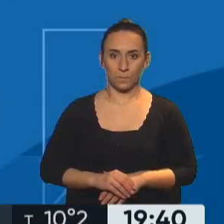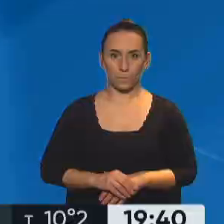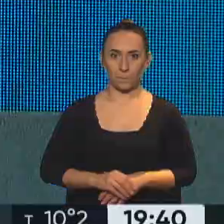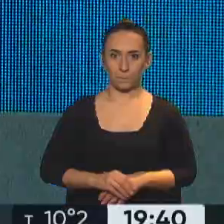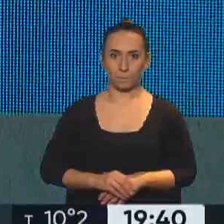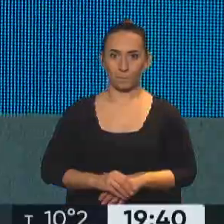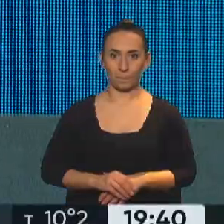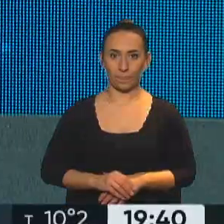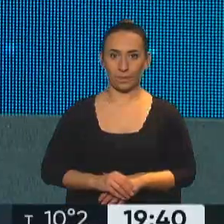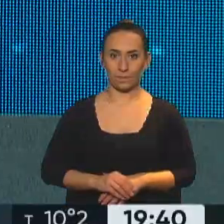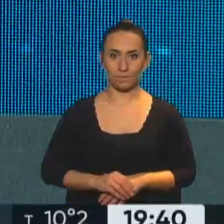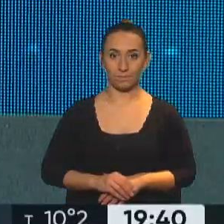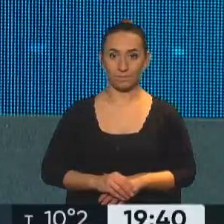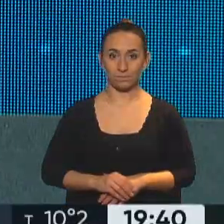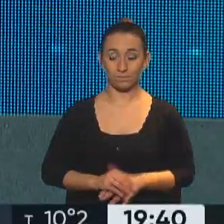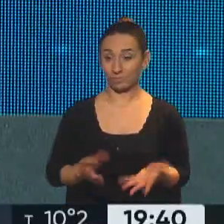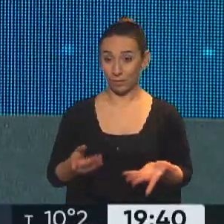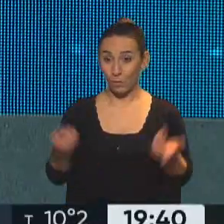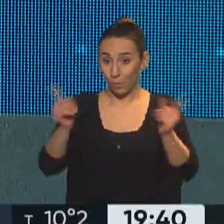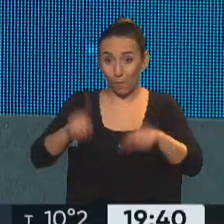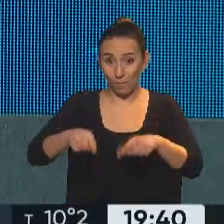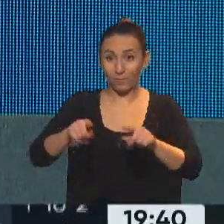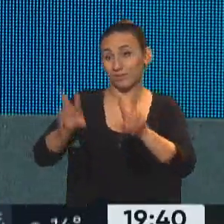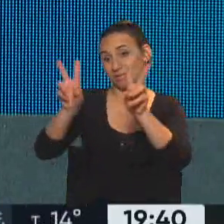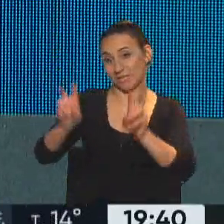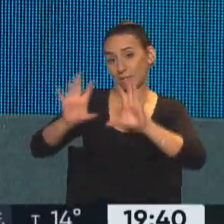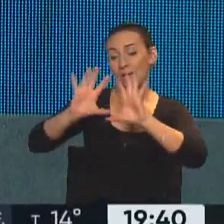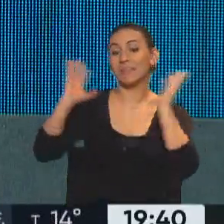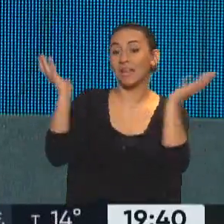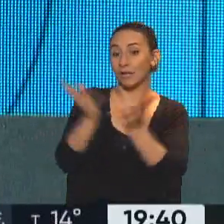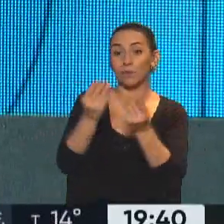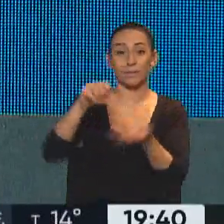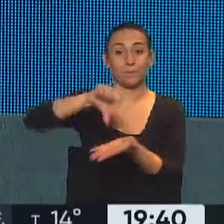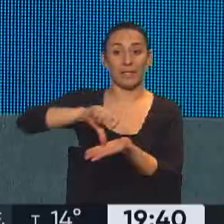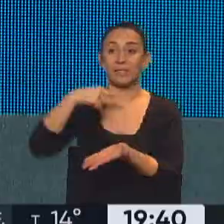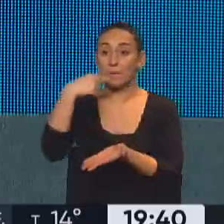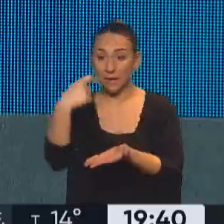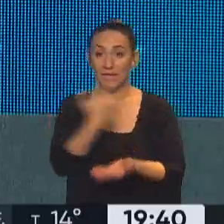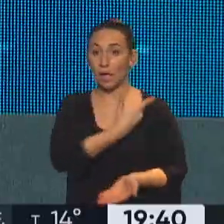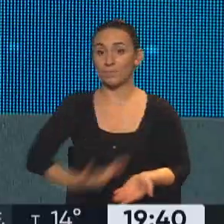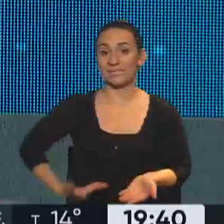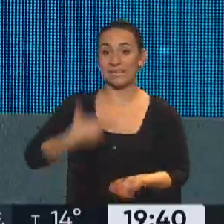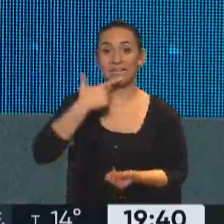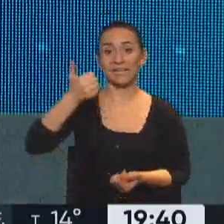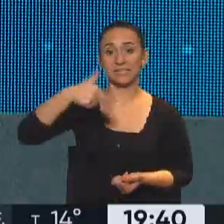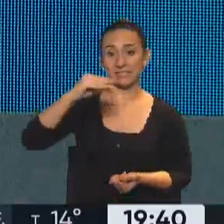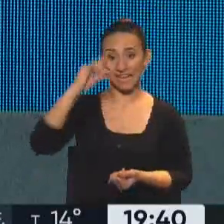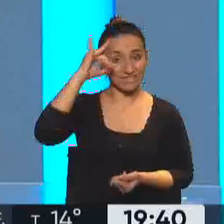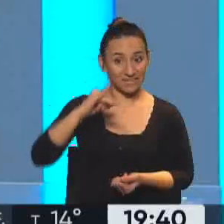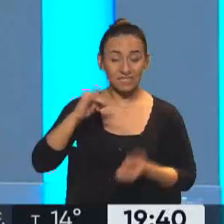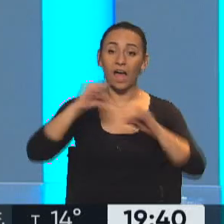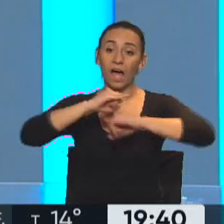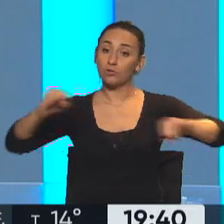Plano internacional. Volvemos al plano internacional porque en España Pedro Sánchez anunció un impuesto excepcional. Leticia, ¿de qué